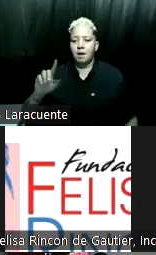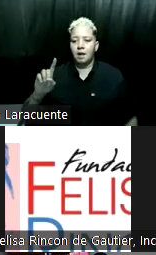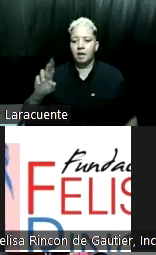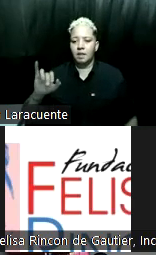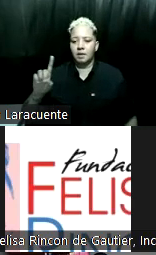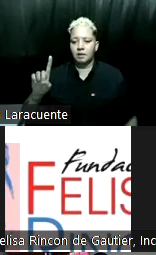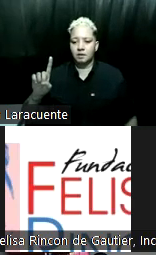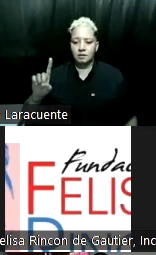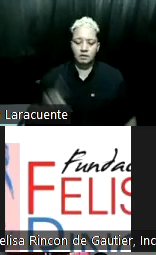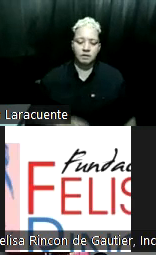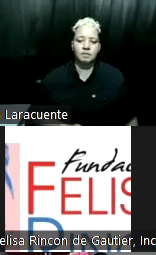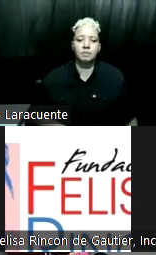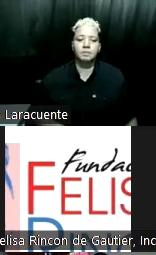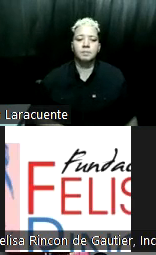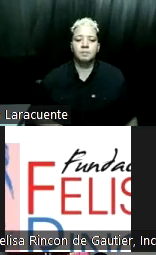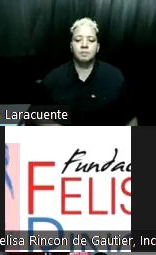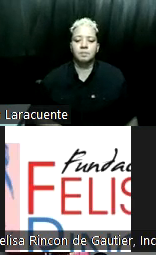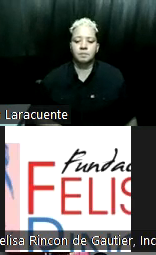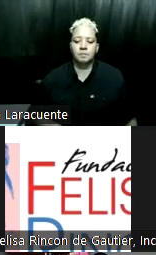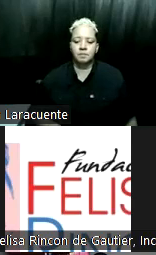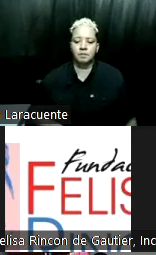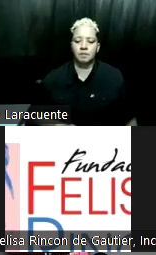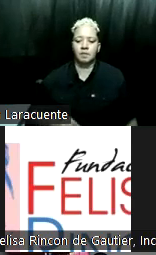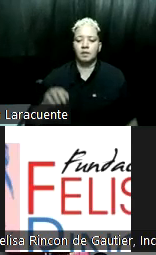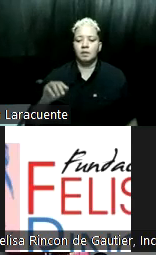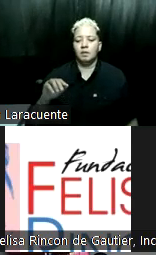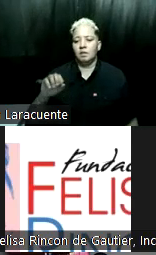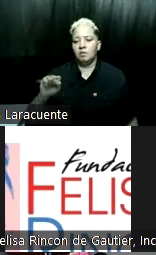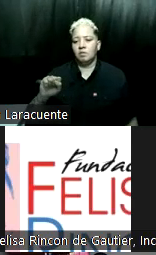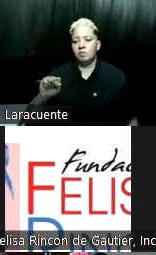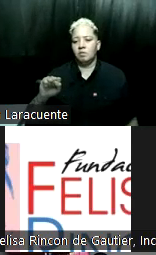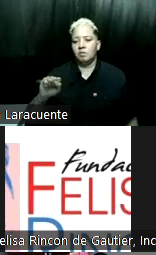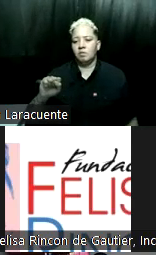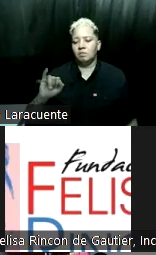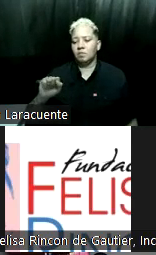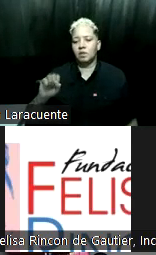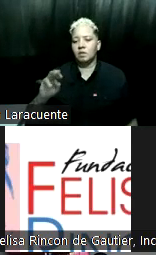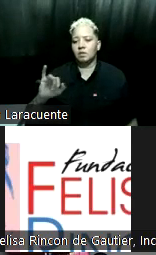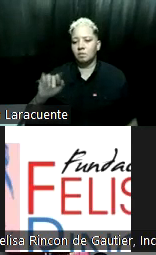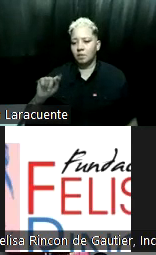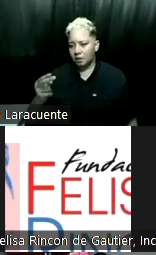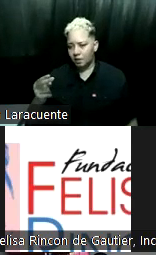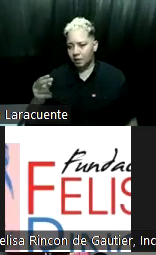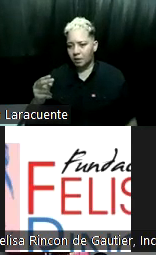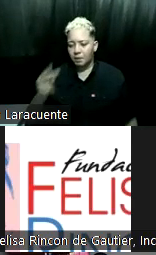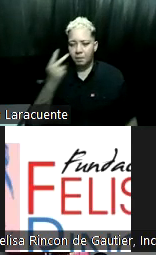Eh, en el Naismith Memorial, que pues básicamente la mayoría de los que están